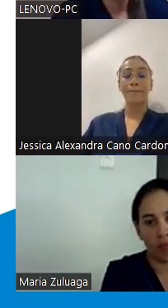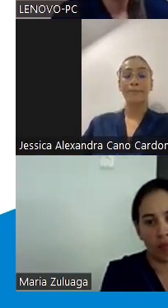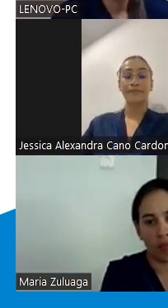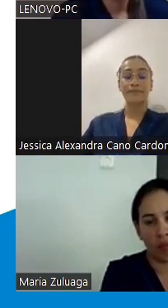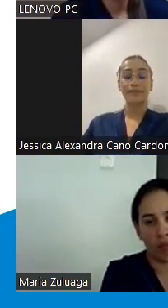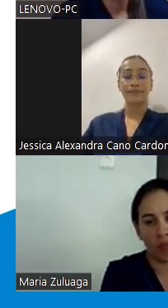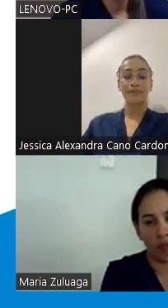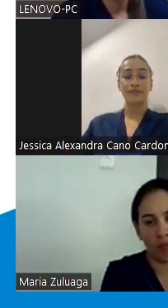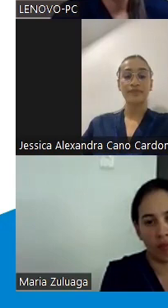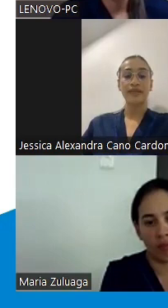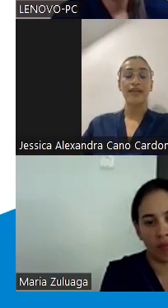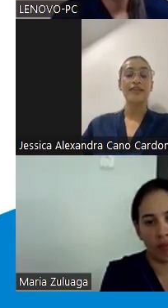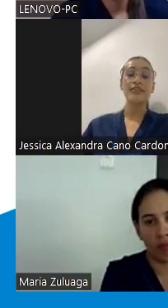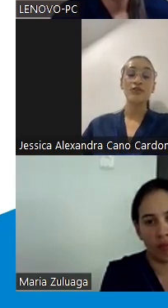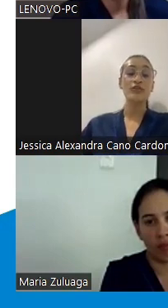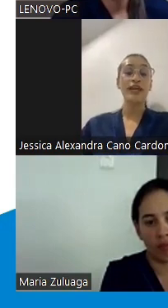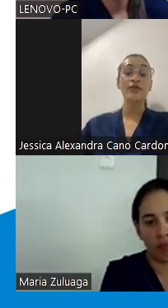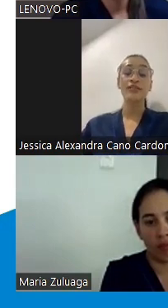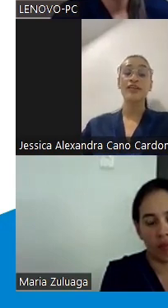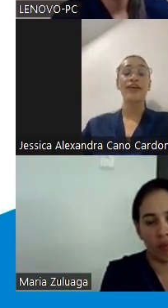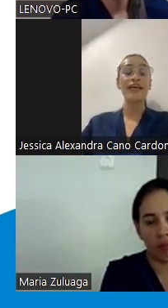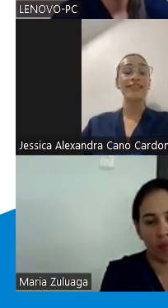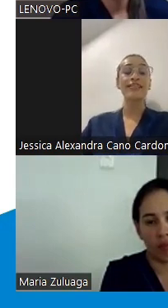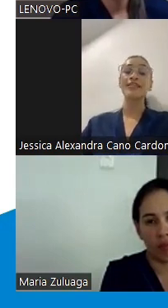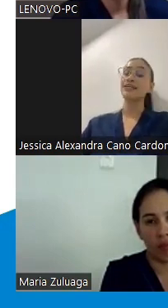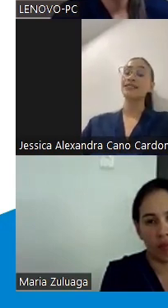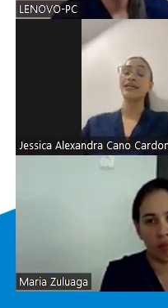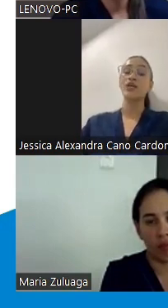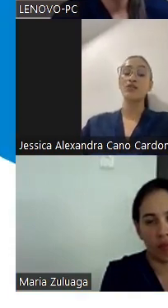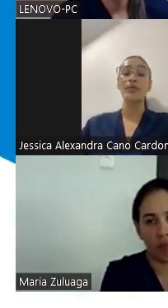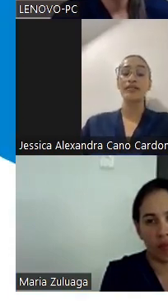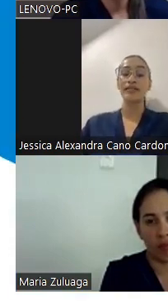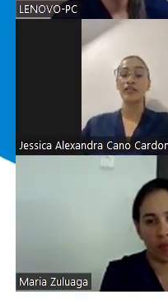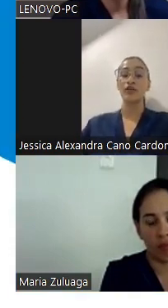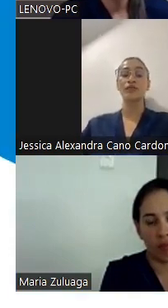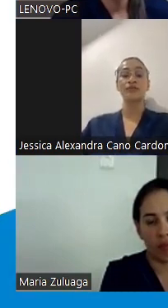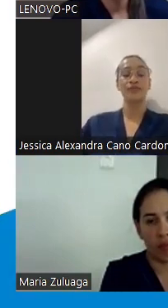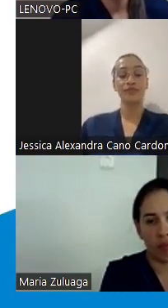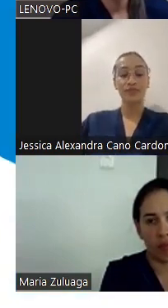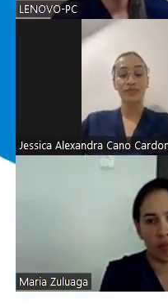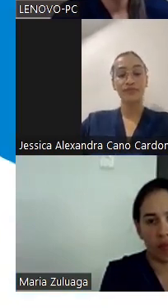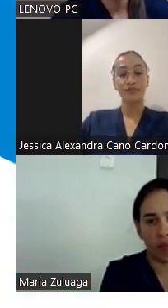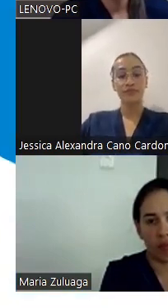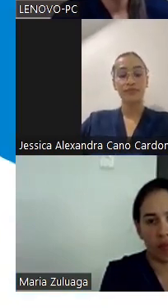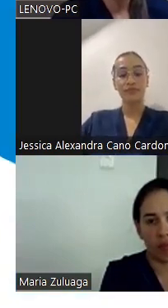Estas dos serían nuestras referencias y esta sería nuestra presentación.